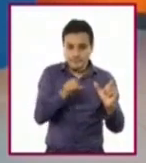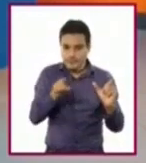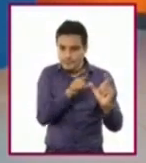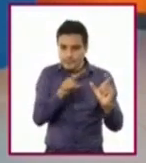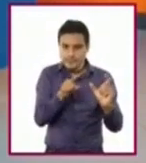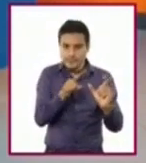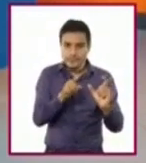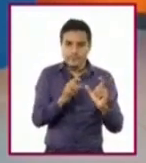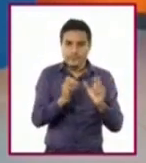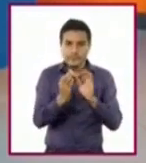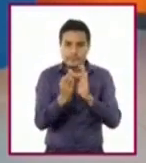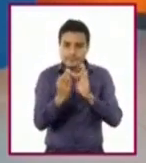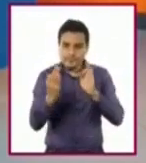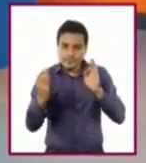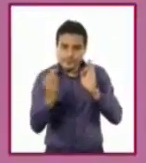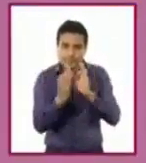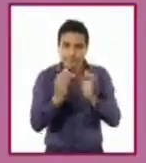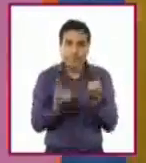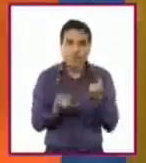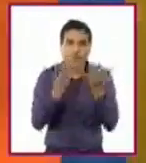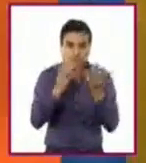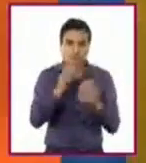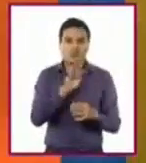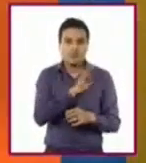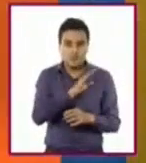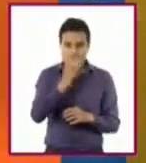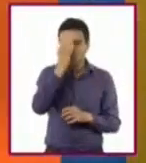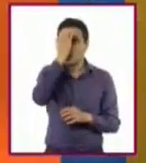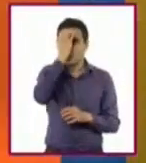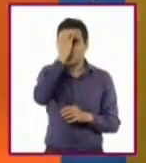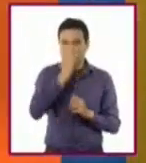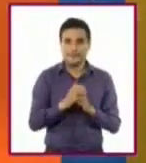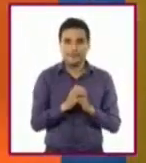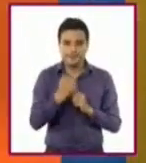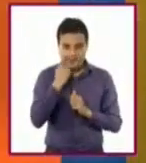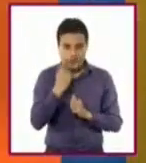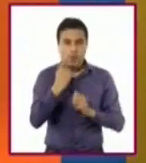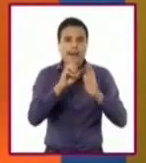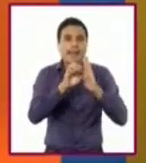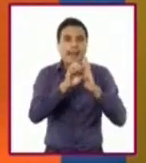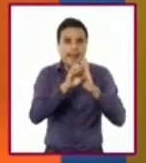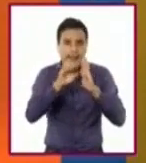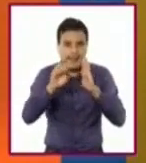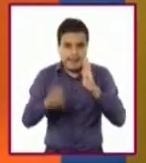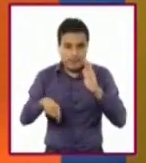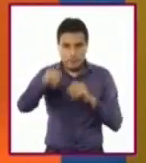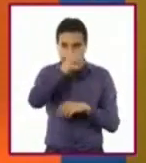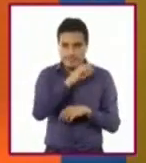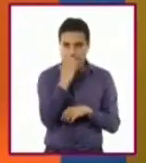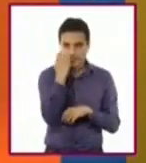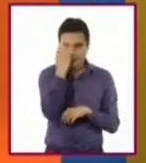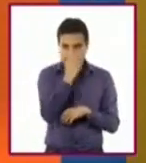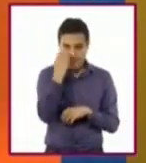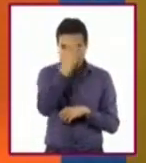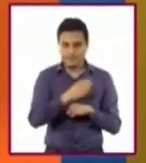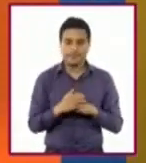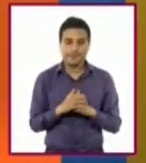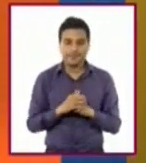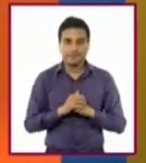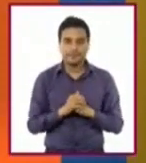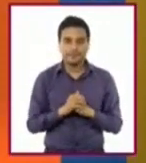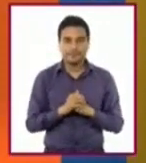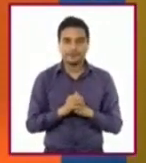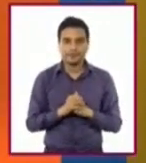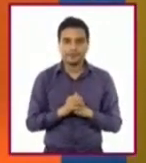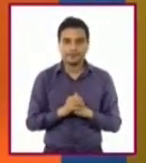valores de un conjunto de datos consideremos un ejemplo para analizar las medidas mencionadas una